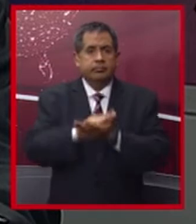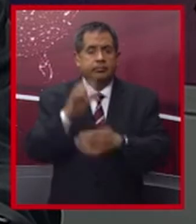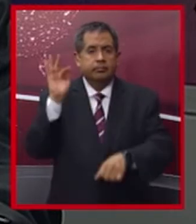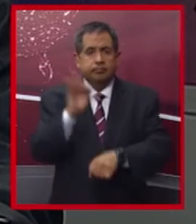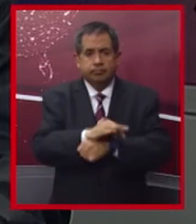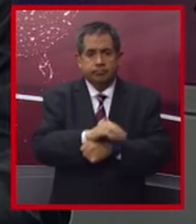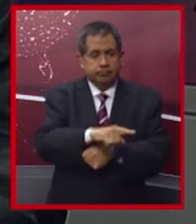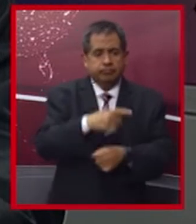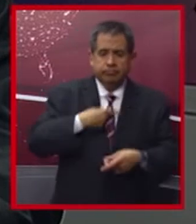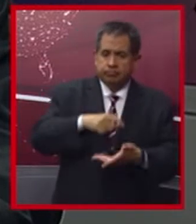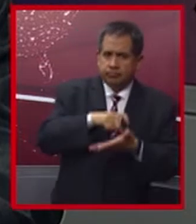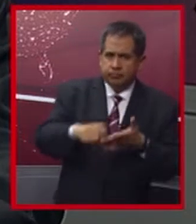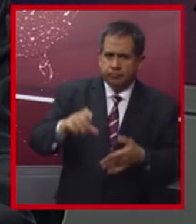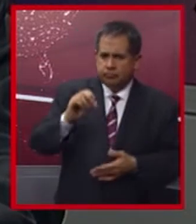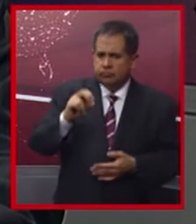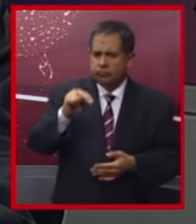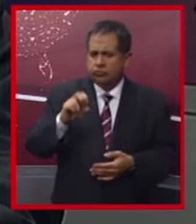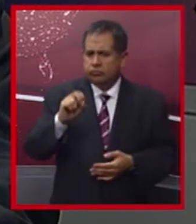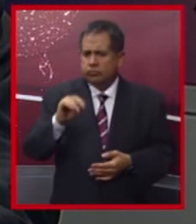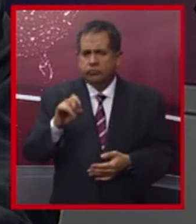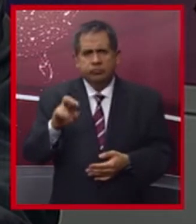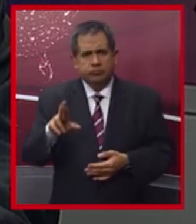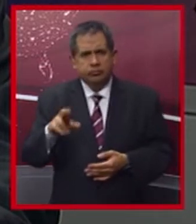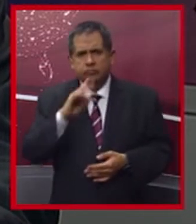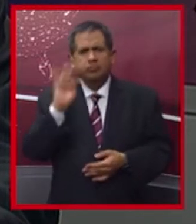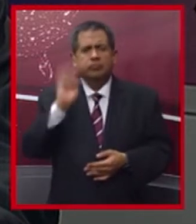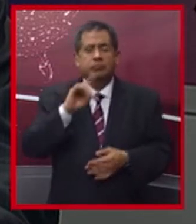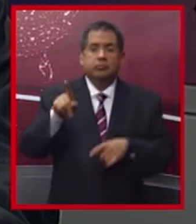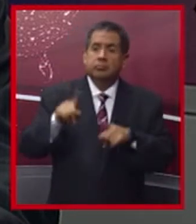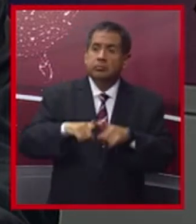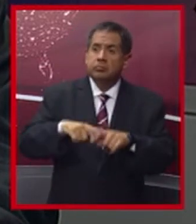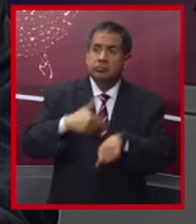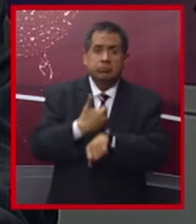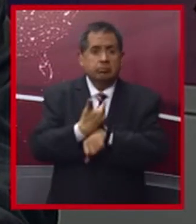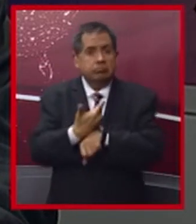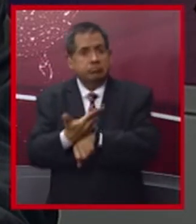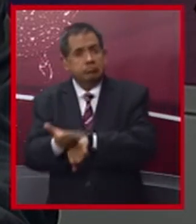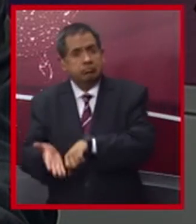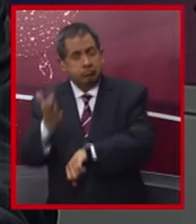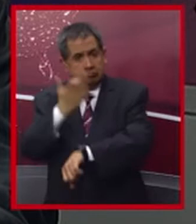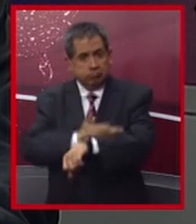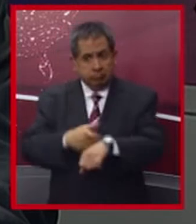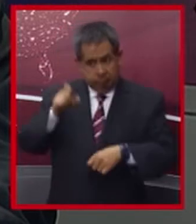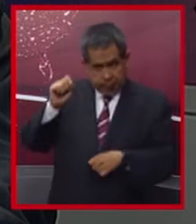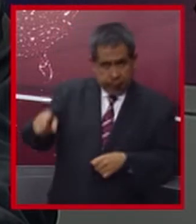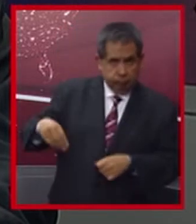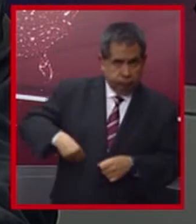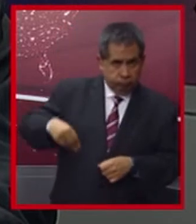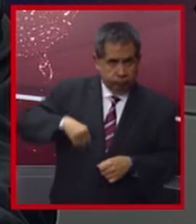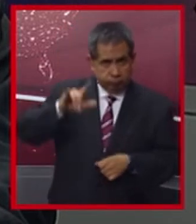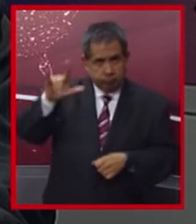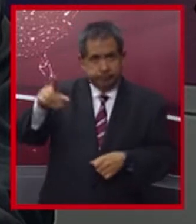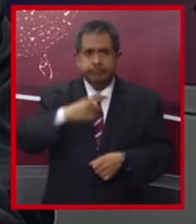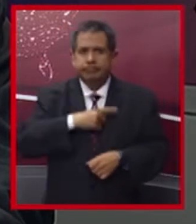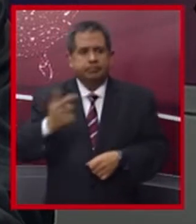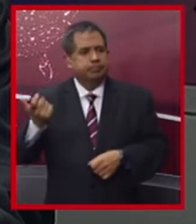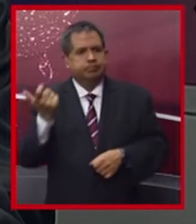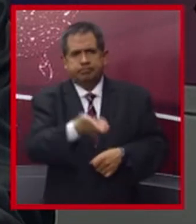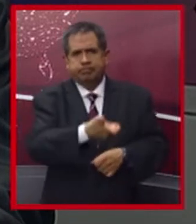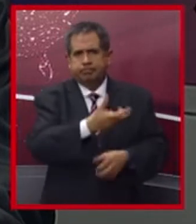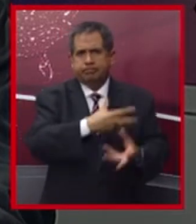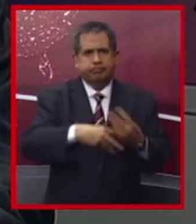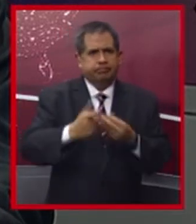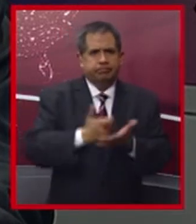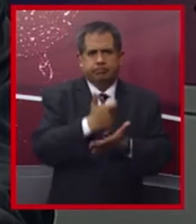Protección al Consumidor. Ahí se establece que en caso de una demora imputable a las aerolíneas, estas tendrán que indemnizar al pasajero y